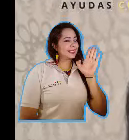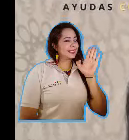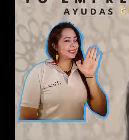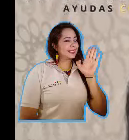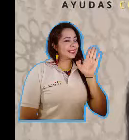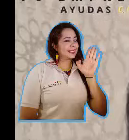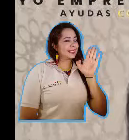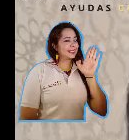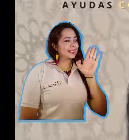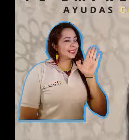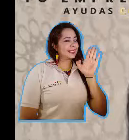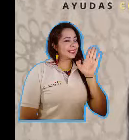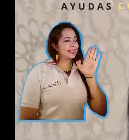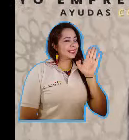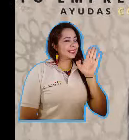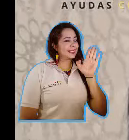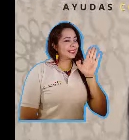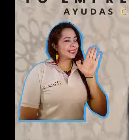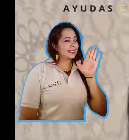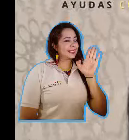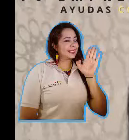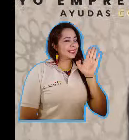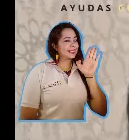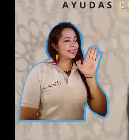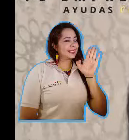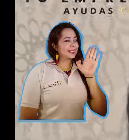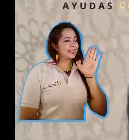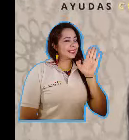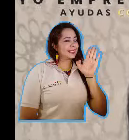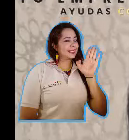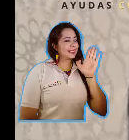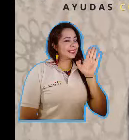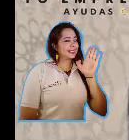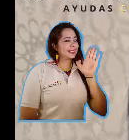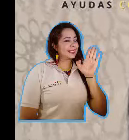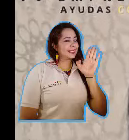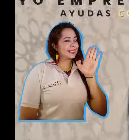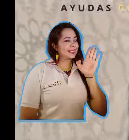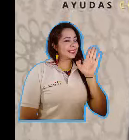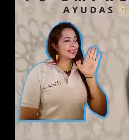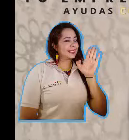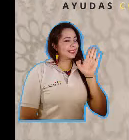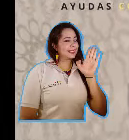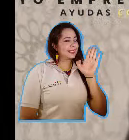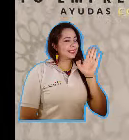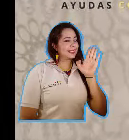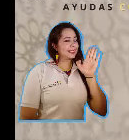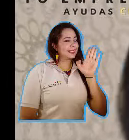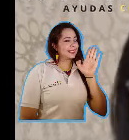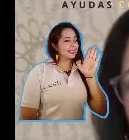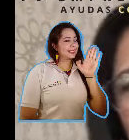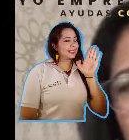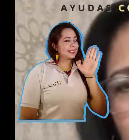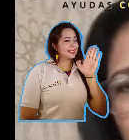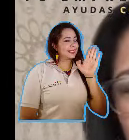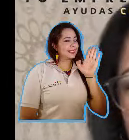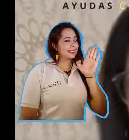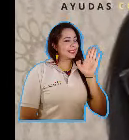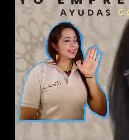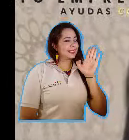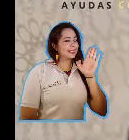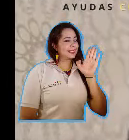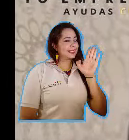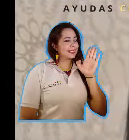madre cabeza de hogar consigue si consigue un trabajo de manera temporal será retirado de tránsito ella habla de tránsito neamente no no O